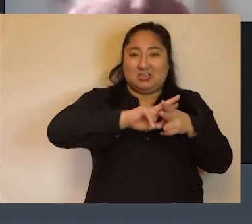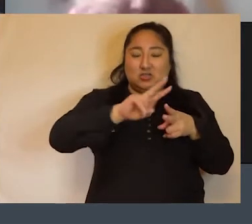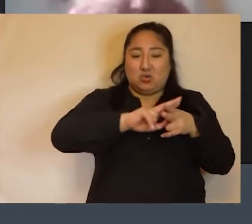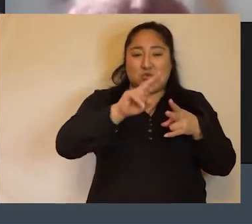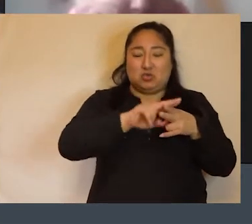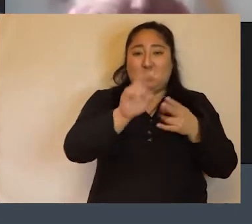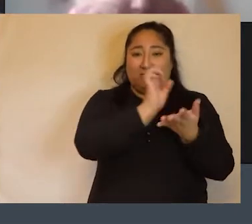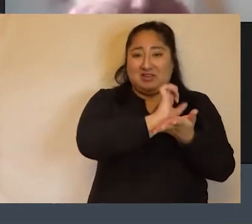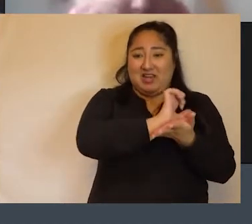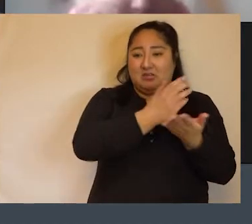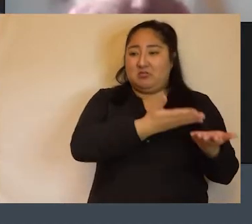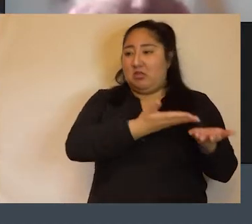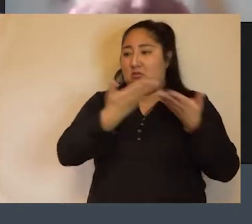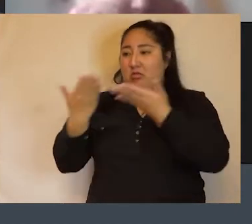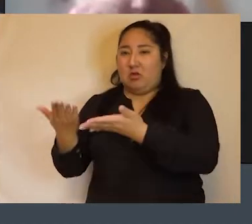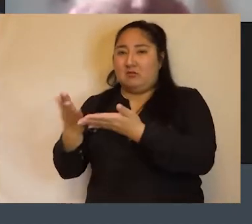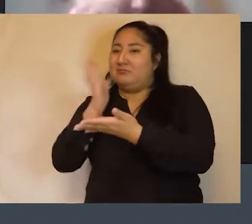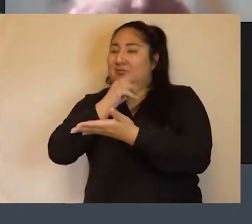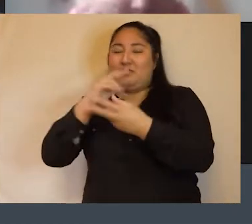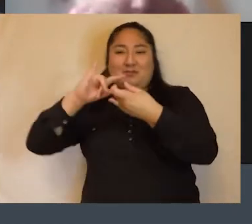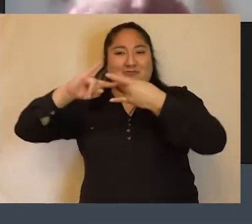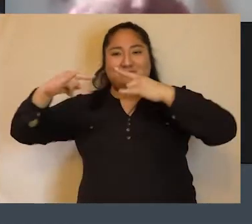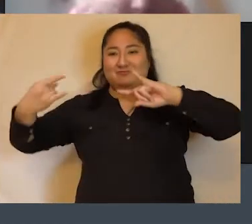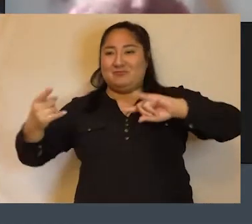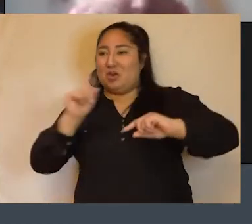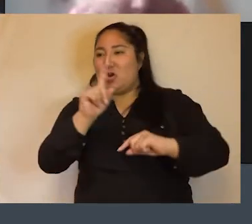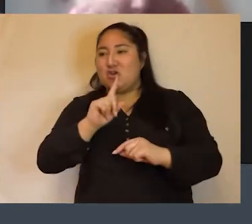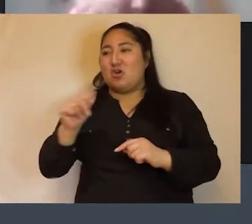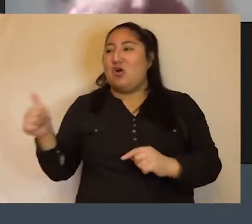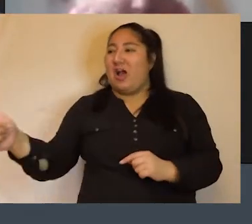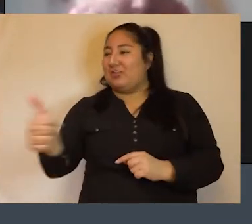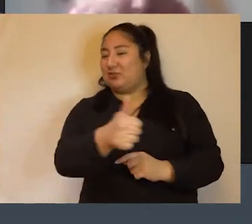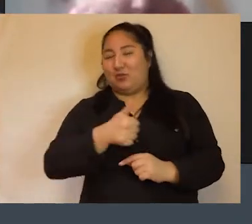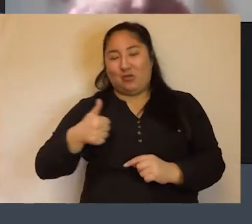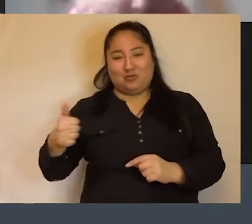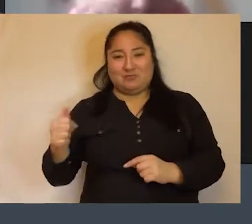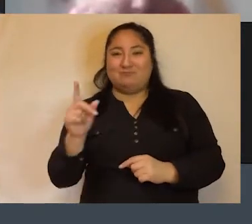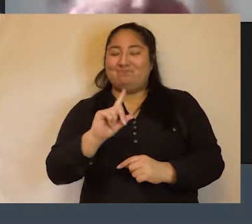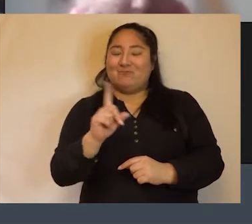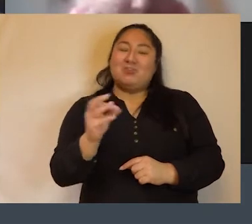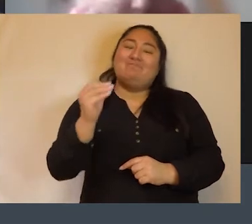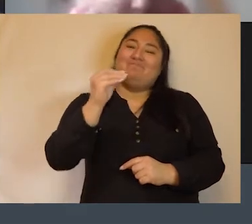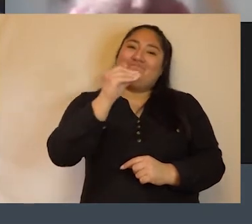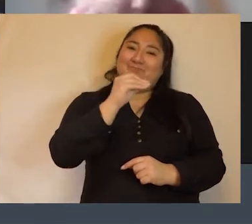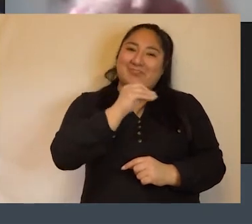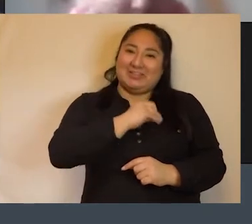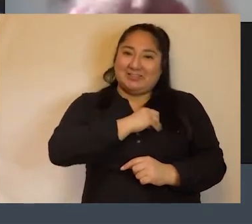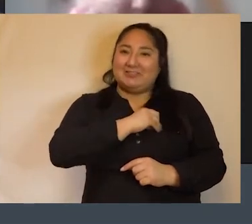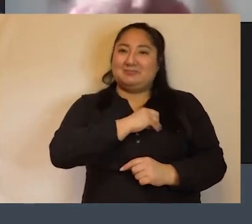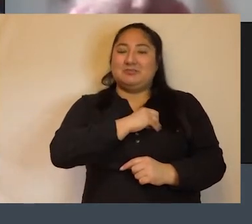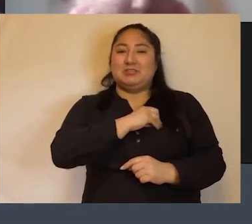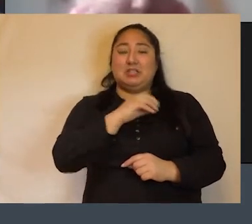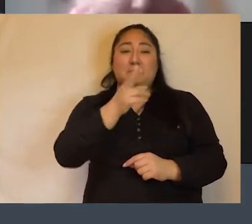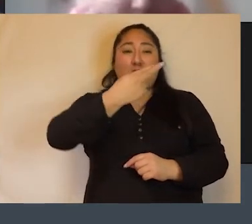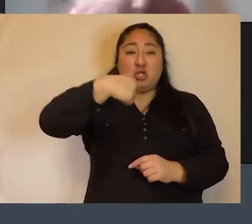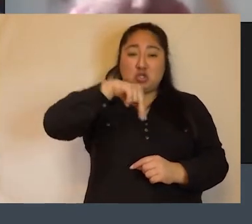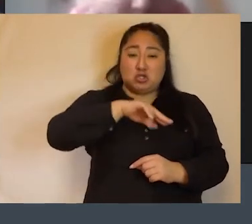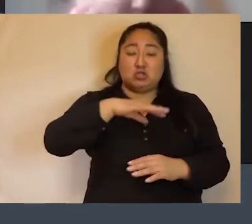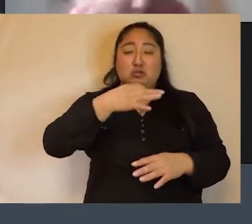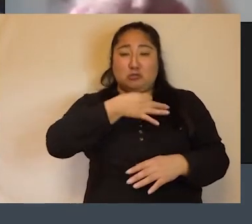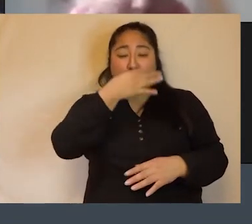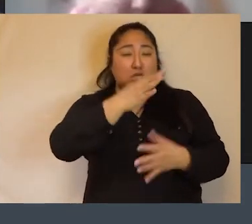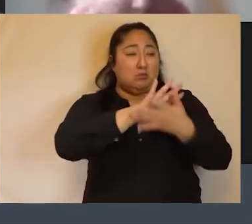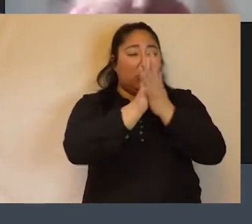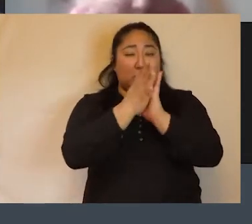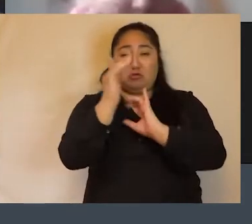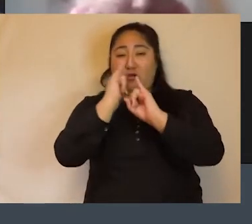las soluciones que se estaban entregando no eran universales, porque no estaban llegando a todo el mundo. Y lamentablemente, a pesar de que